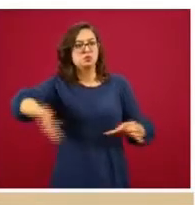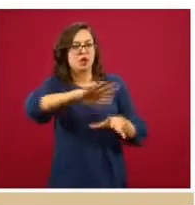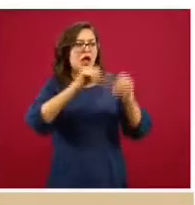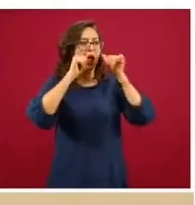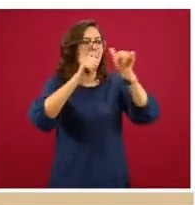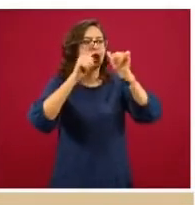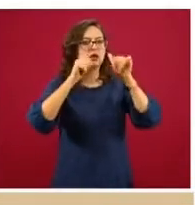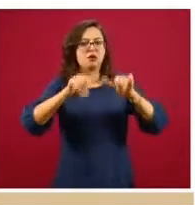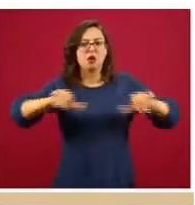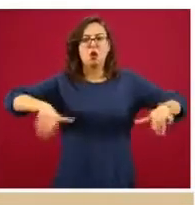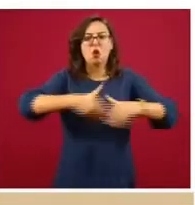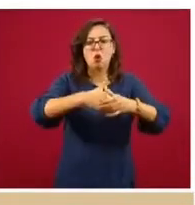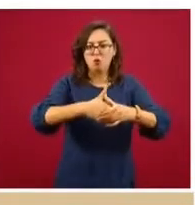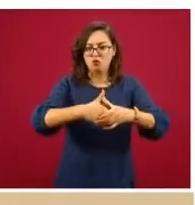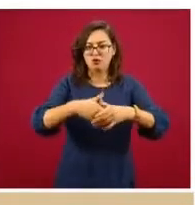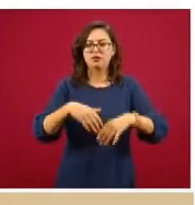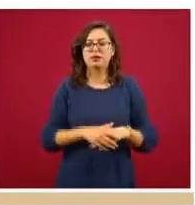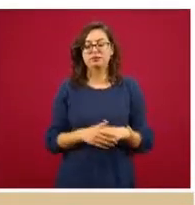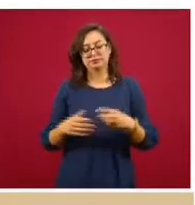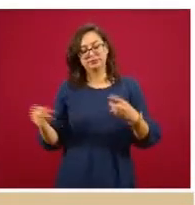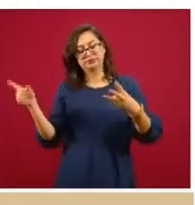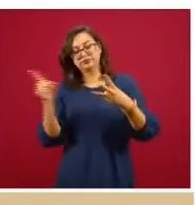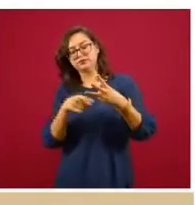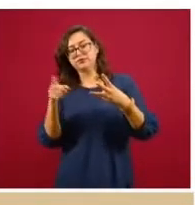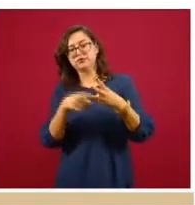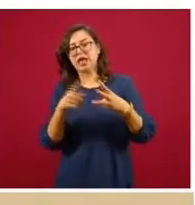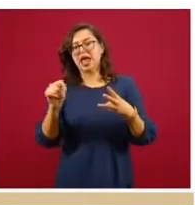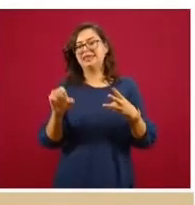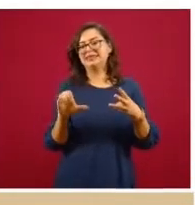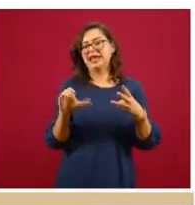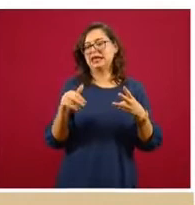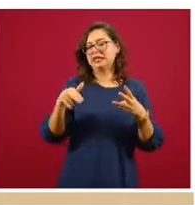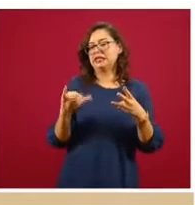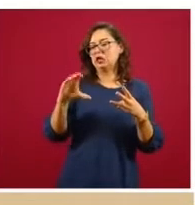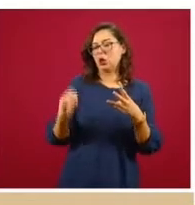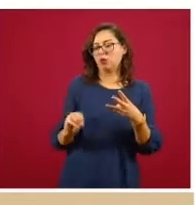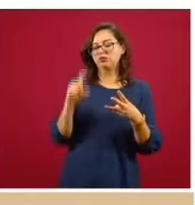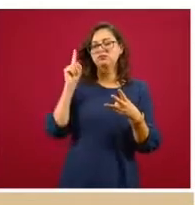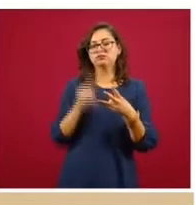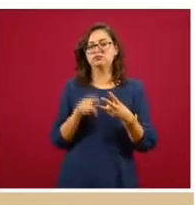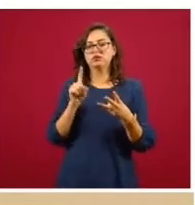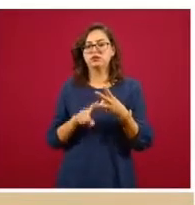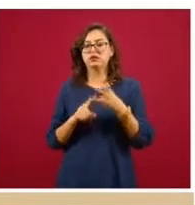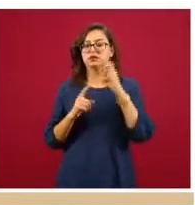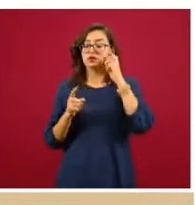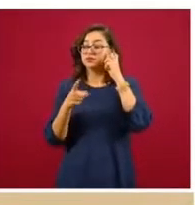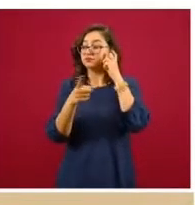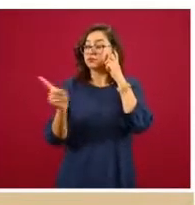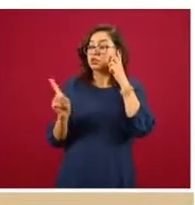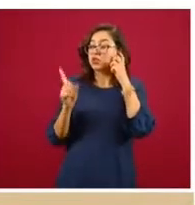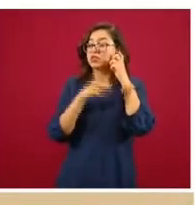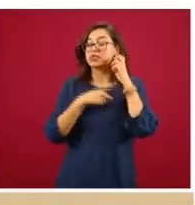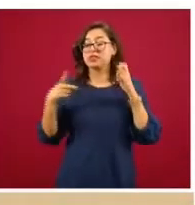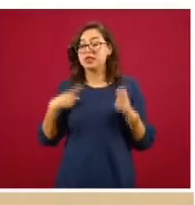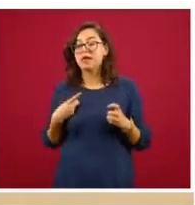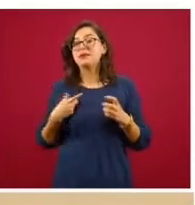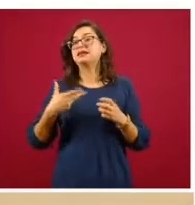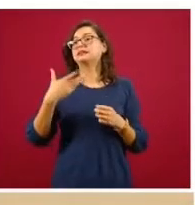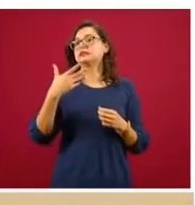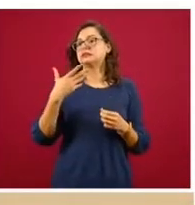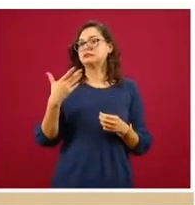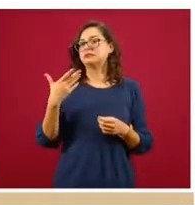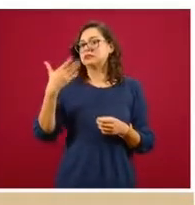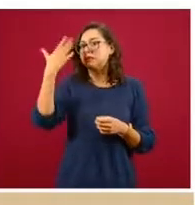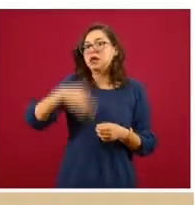con la comunidad. A nivel técnico, tenían que saber acerca de entrevista dirigida, porque no es simplemente